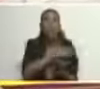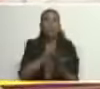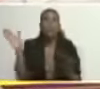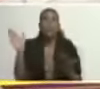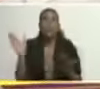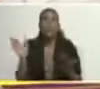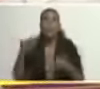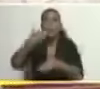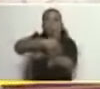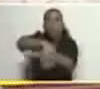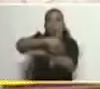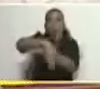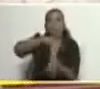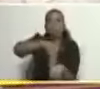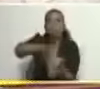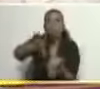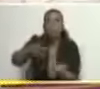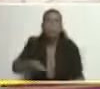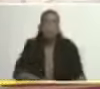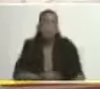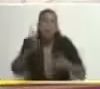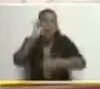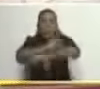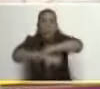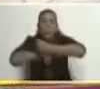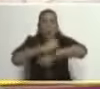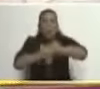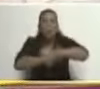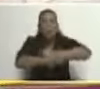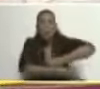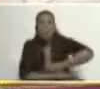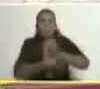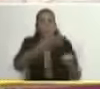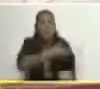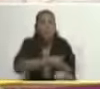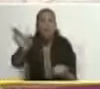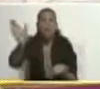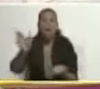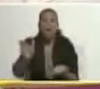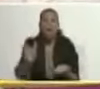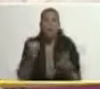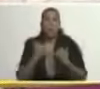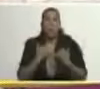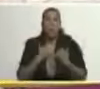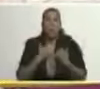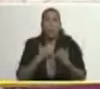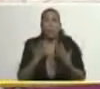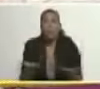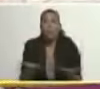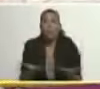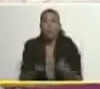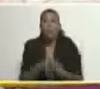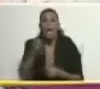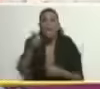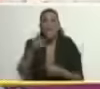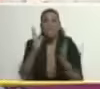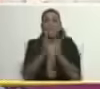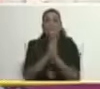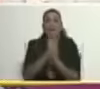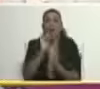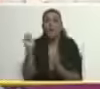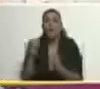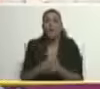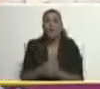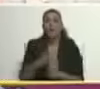en la pista, lo montaron amarrado y lo echaron amarrado en la pista con su arma allá en San José de Costa